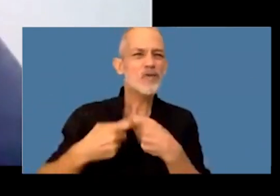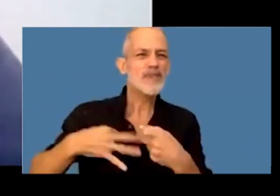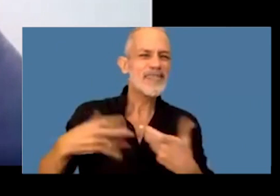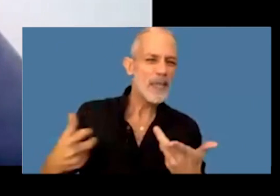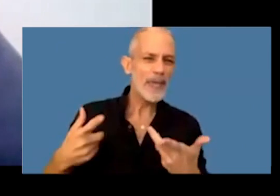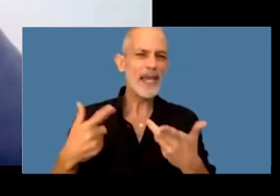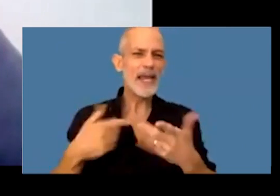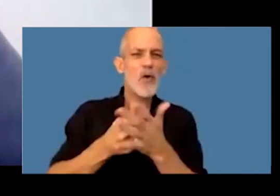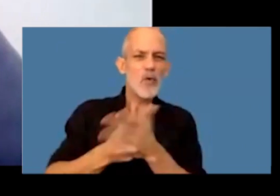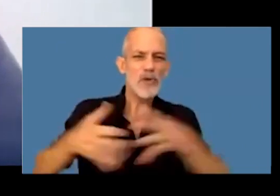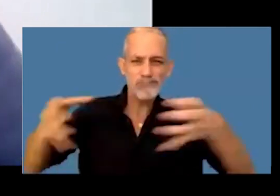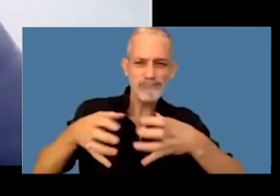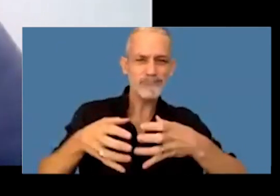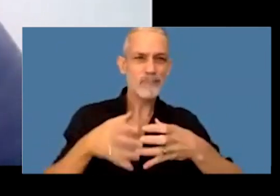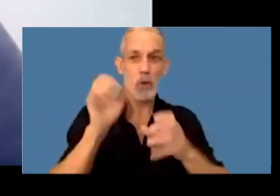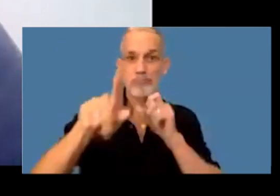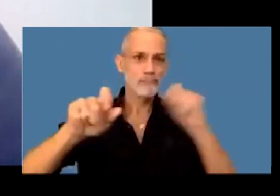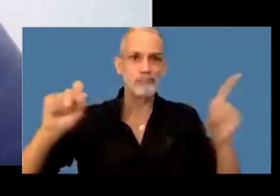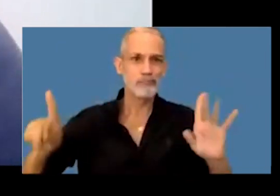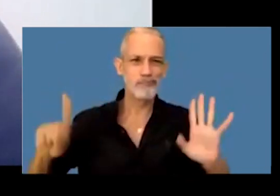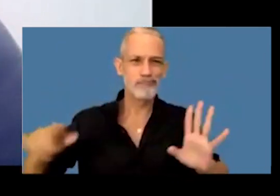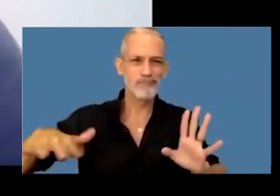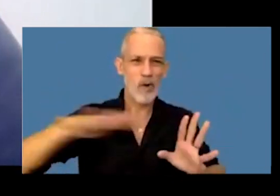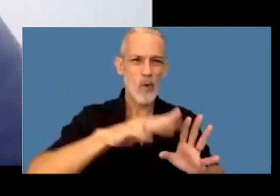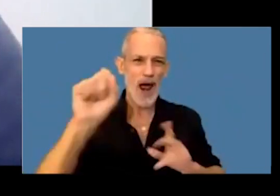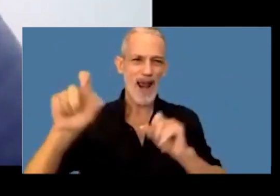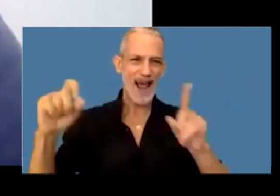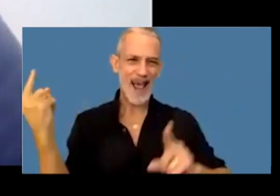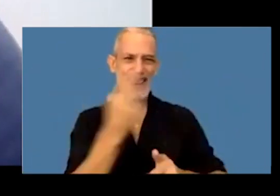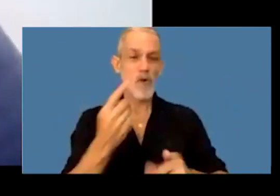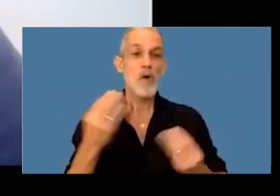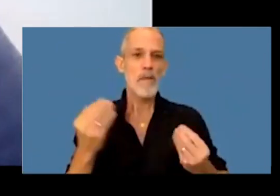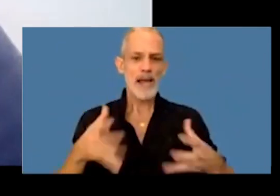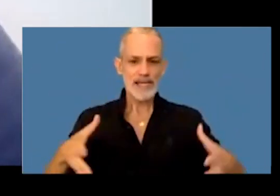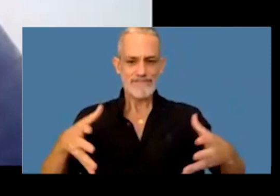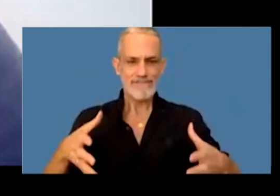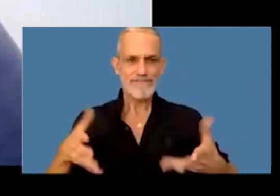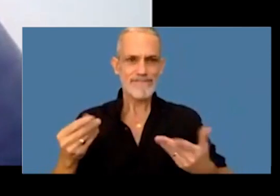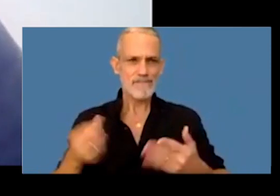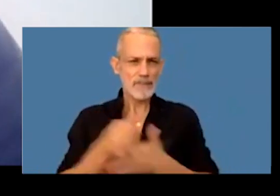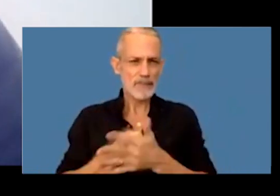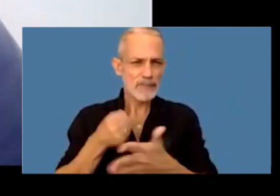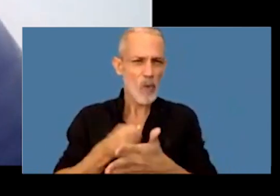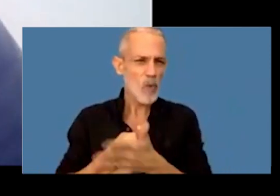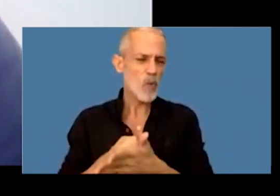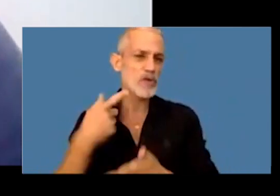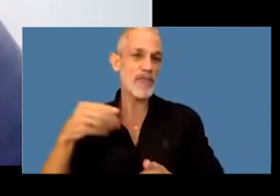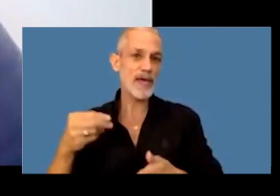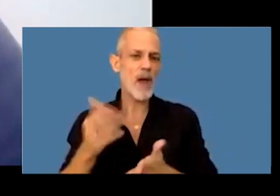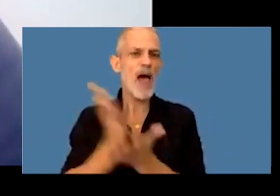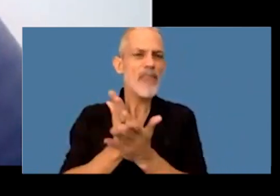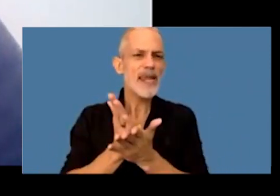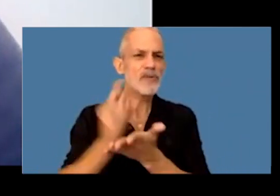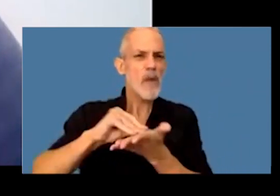del colectivo, cada uno desde su espacio, para justamente en una lucha de ampliar los derechos, ampliar